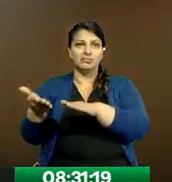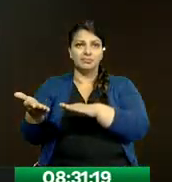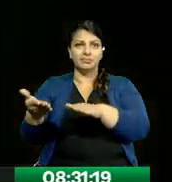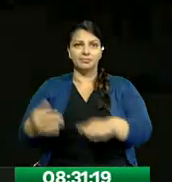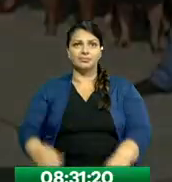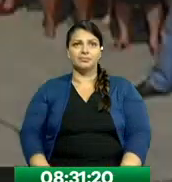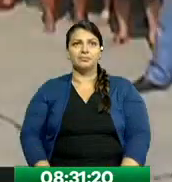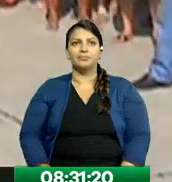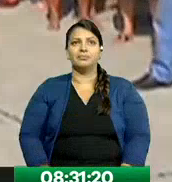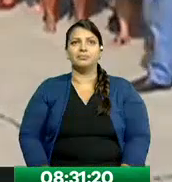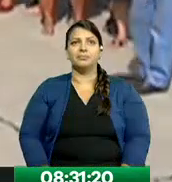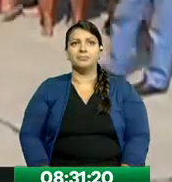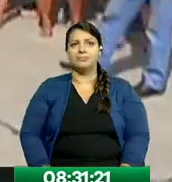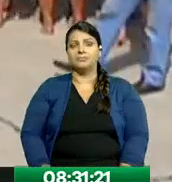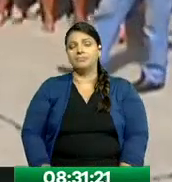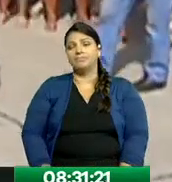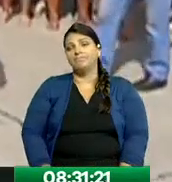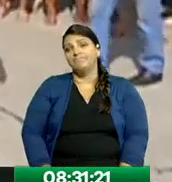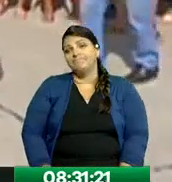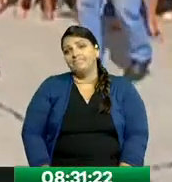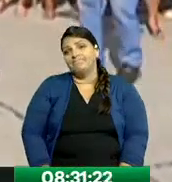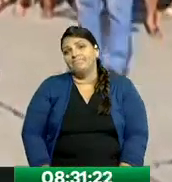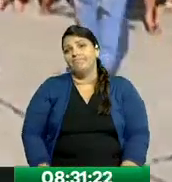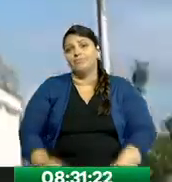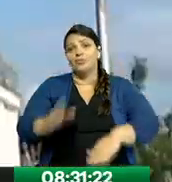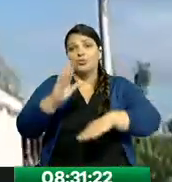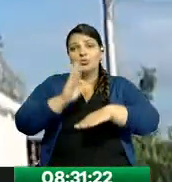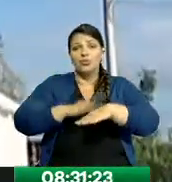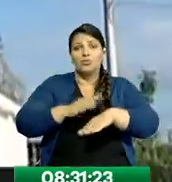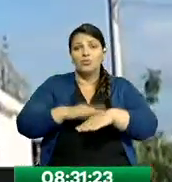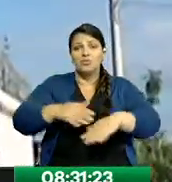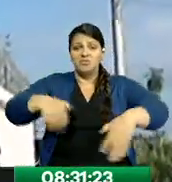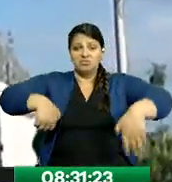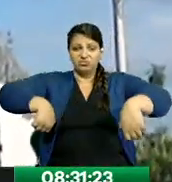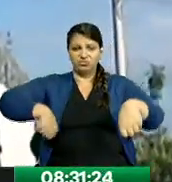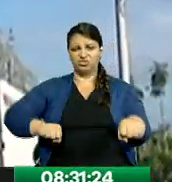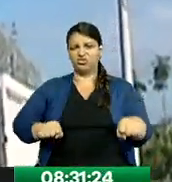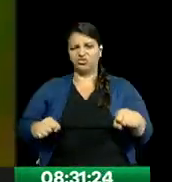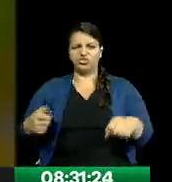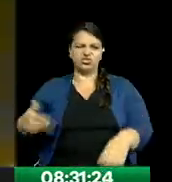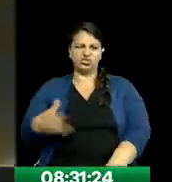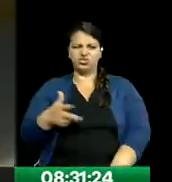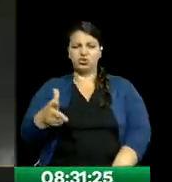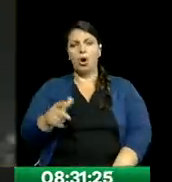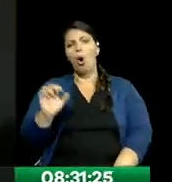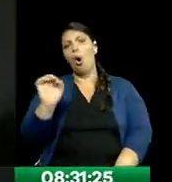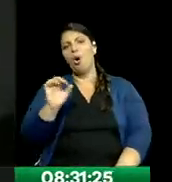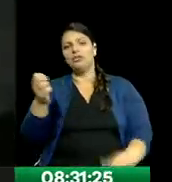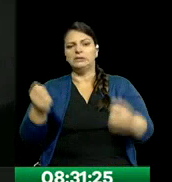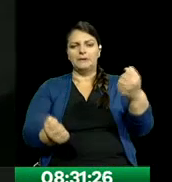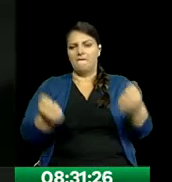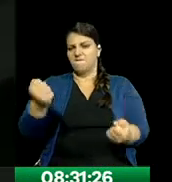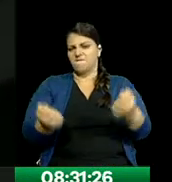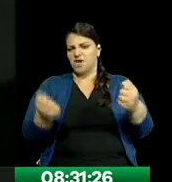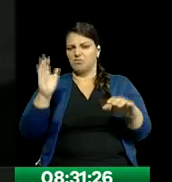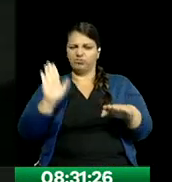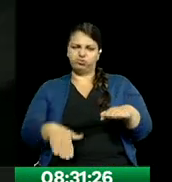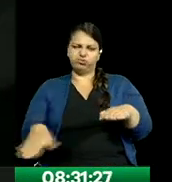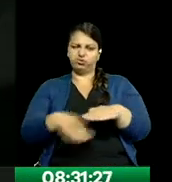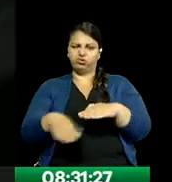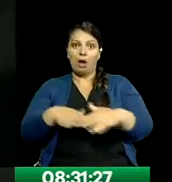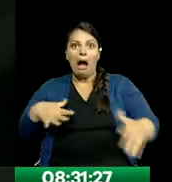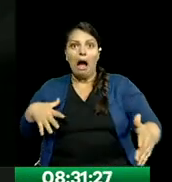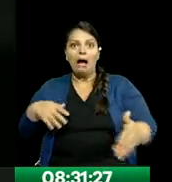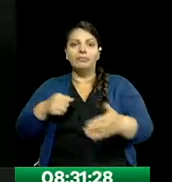El teléfono. La impericia al volante sigue dejando secuelas en cualquier momento del calendario,